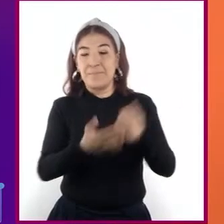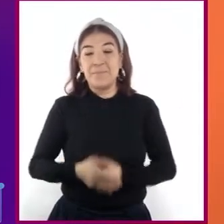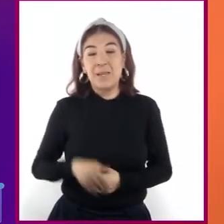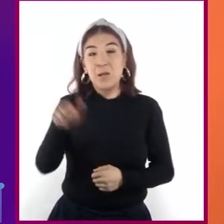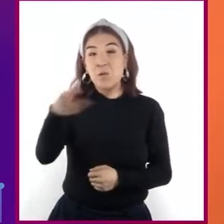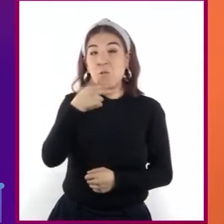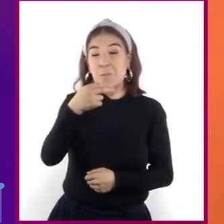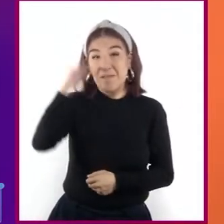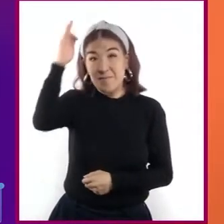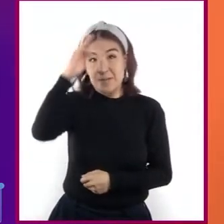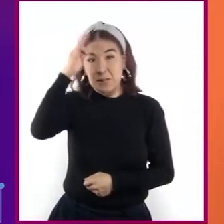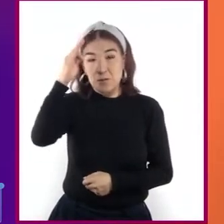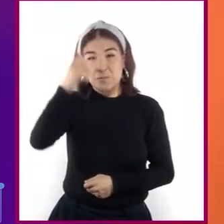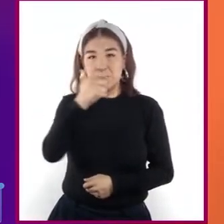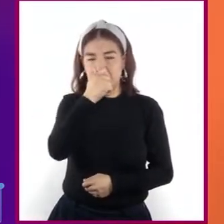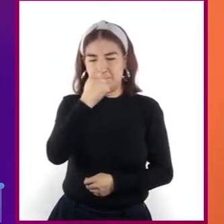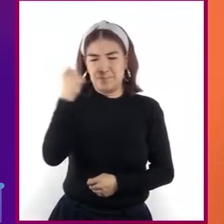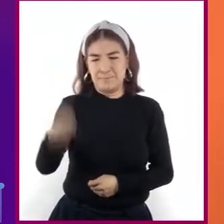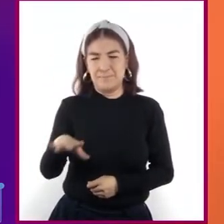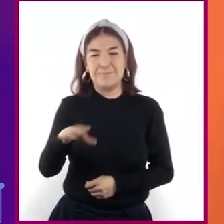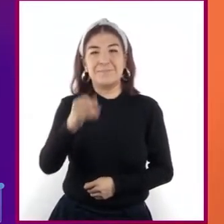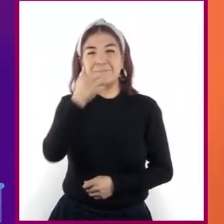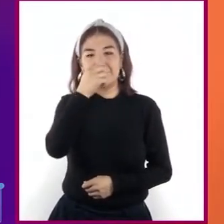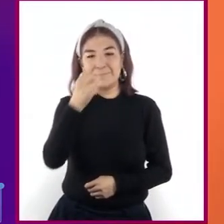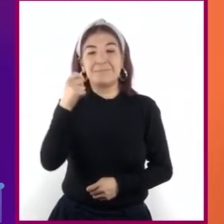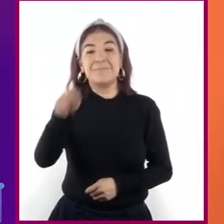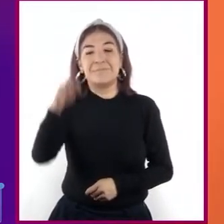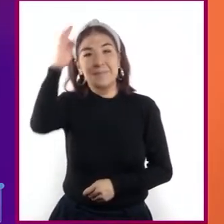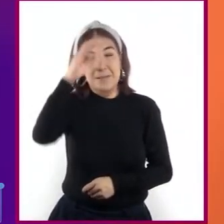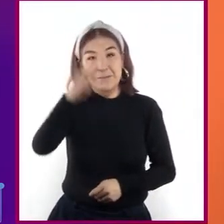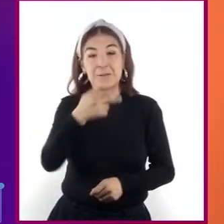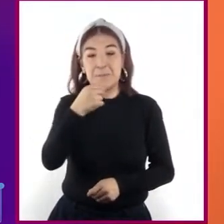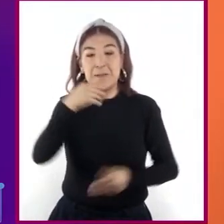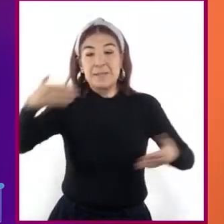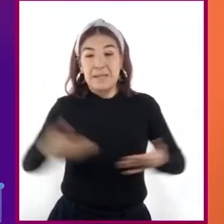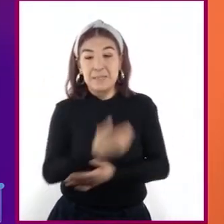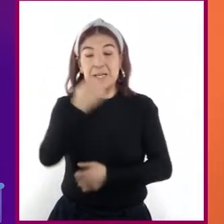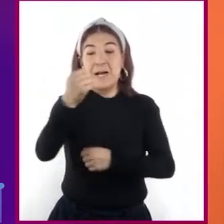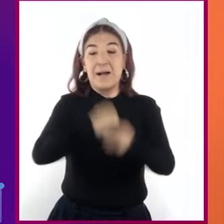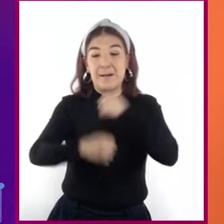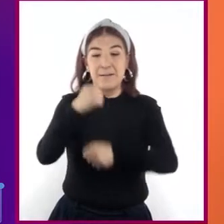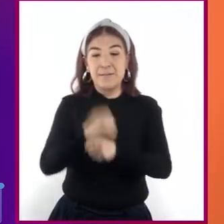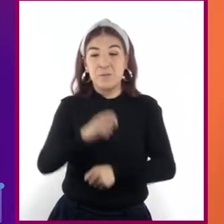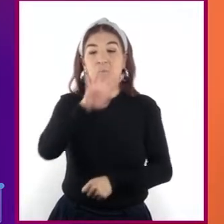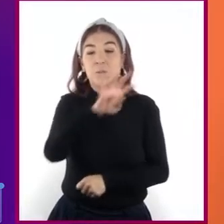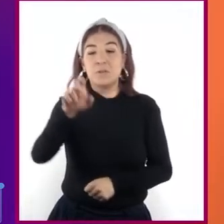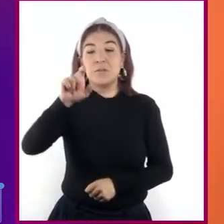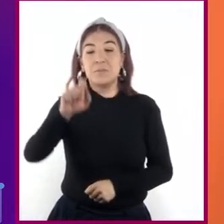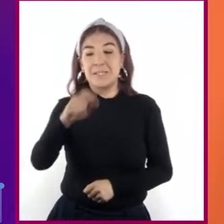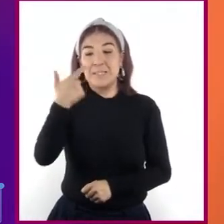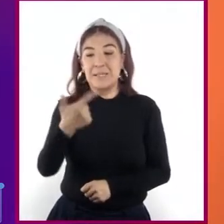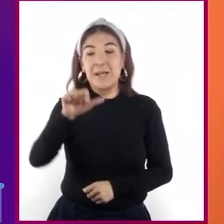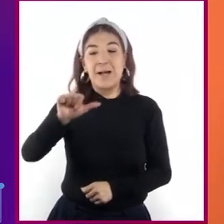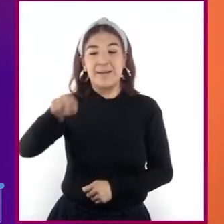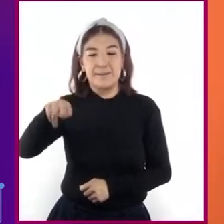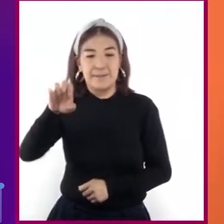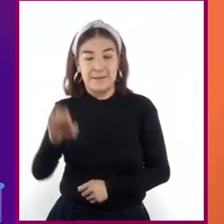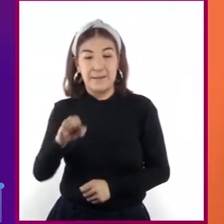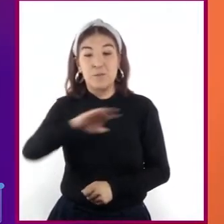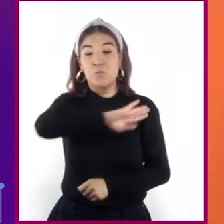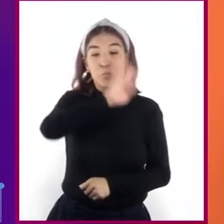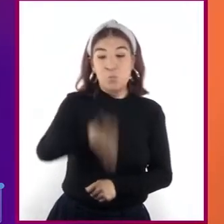Platón nació en el año 427 antes de nuestra era y murió en el año